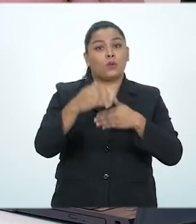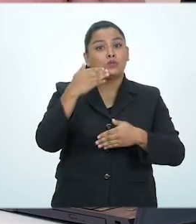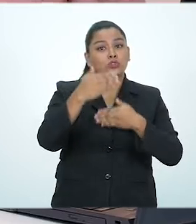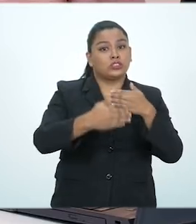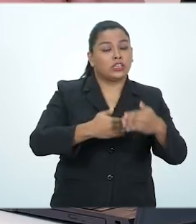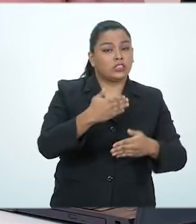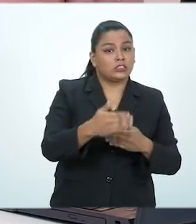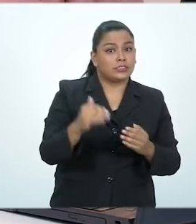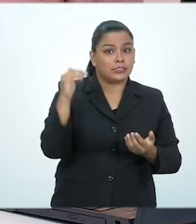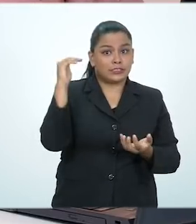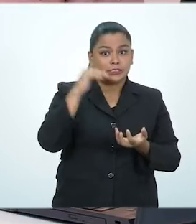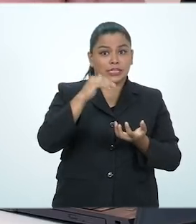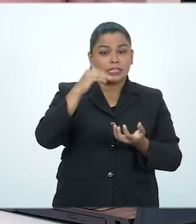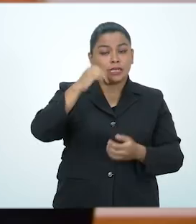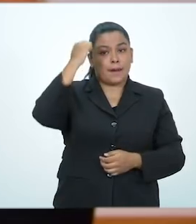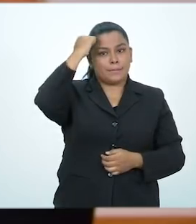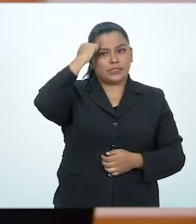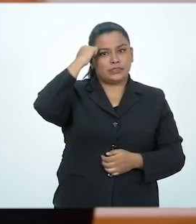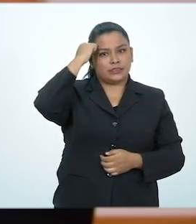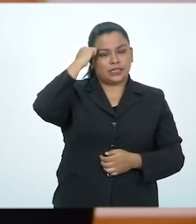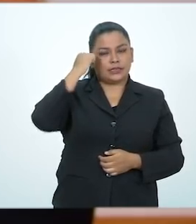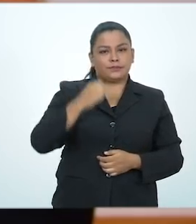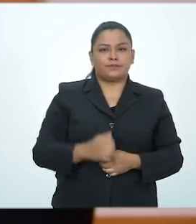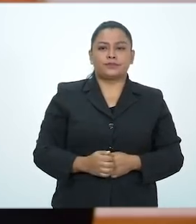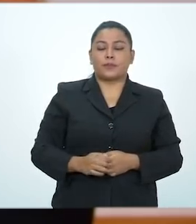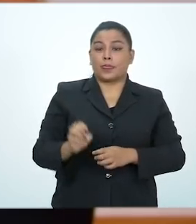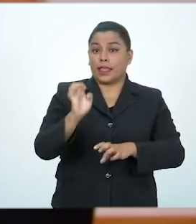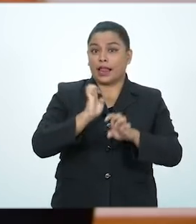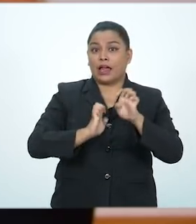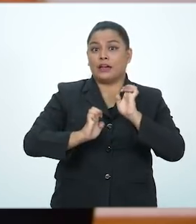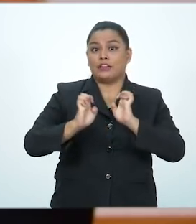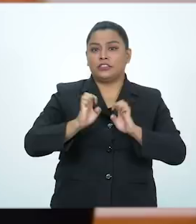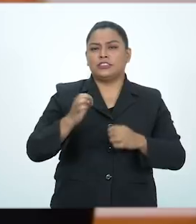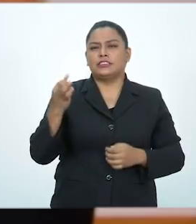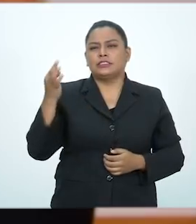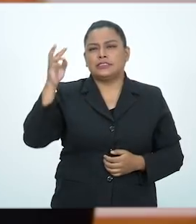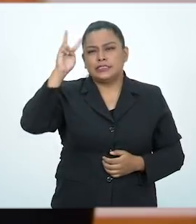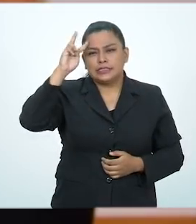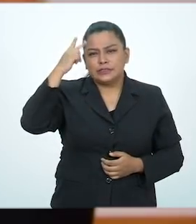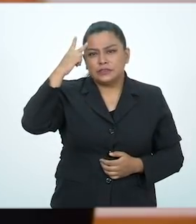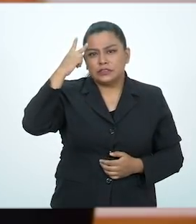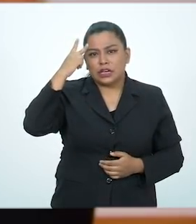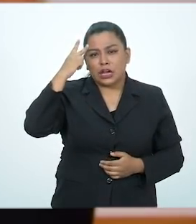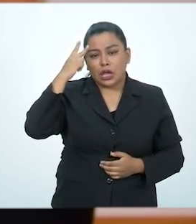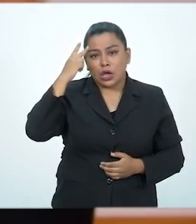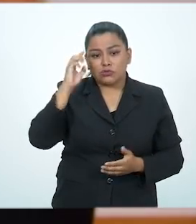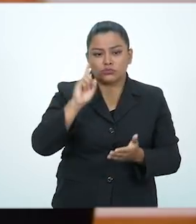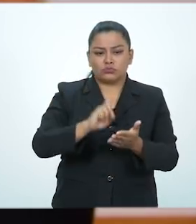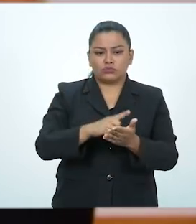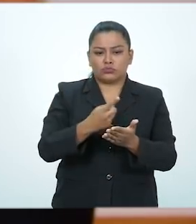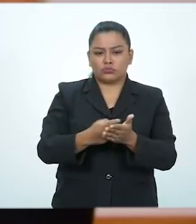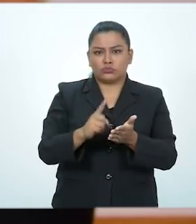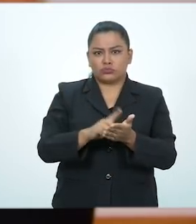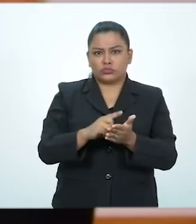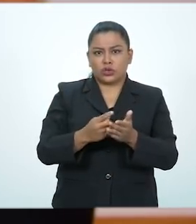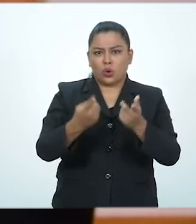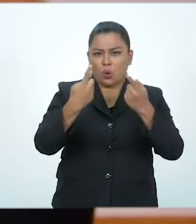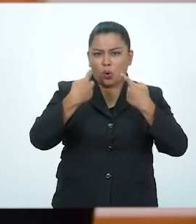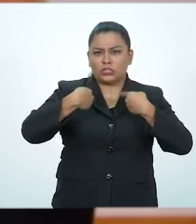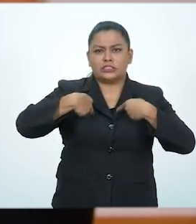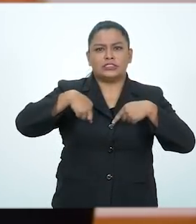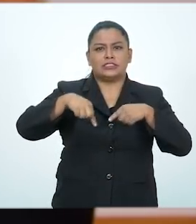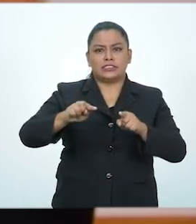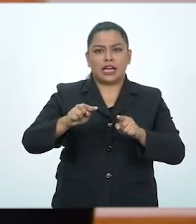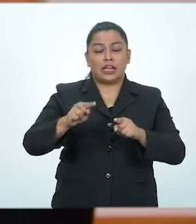de enseñanza-aprendizaje. Por tanto, la evaluación debe ser un diálogo constante entre el docente y